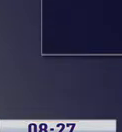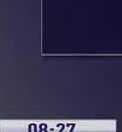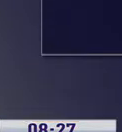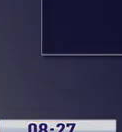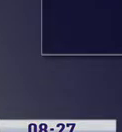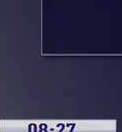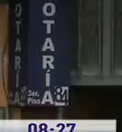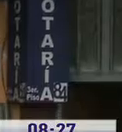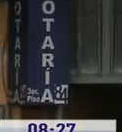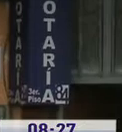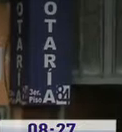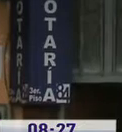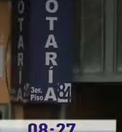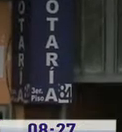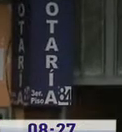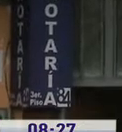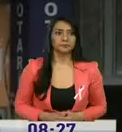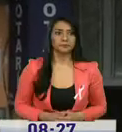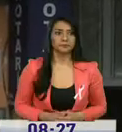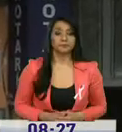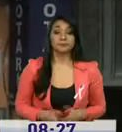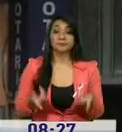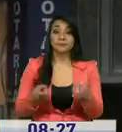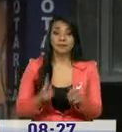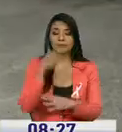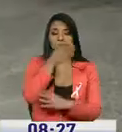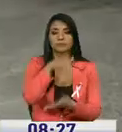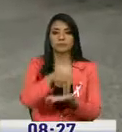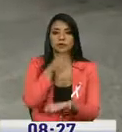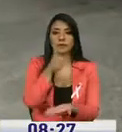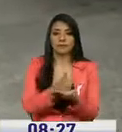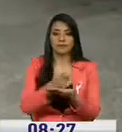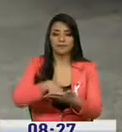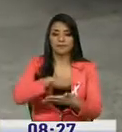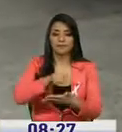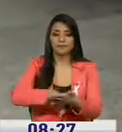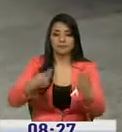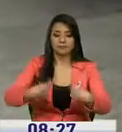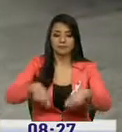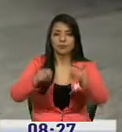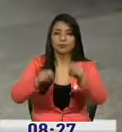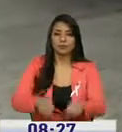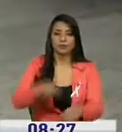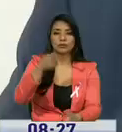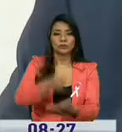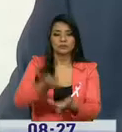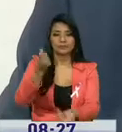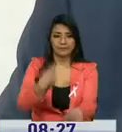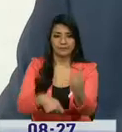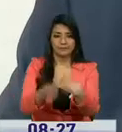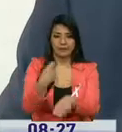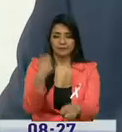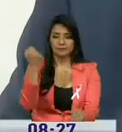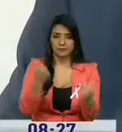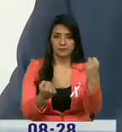desgravamen y posteriormente será necesario ir a una notaría para firmar el contrato de compra-venta del vehículo. La